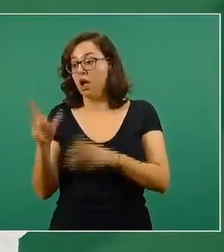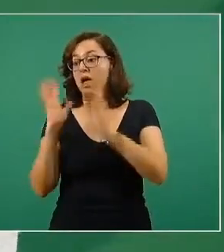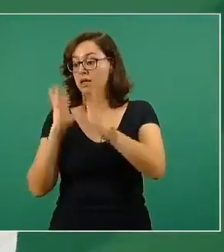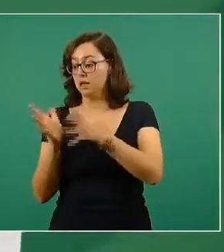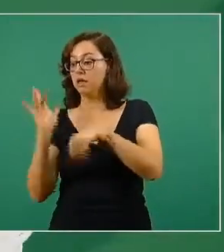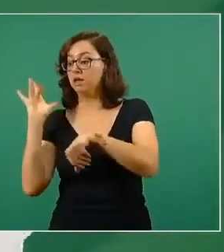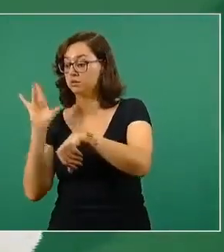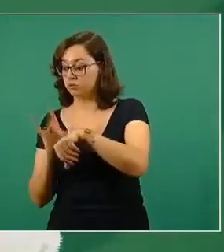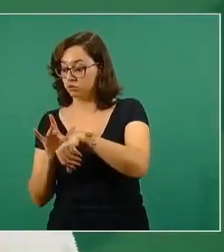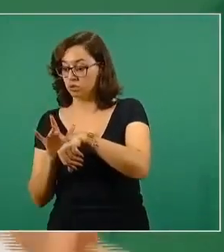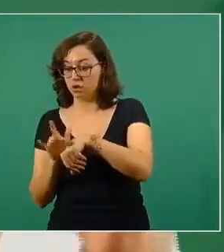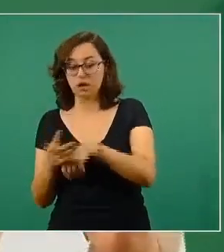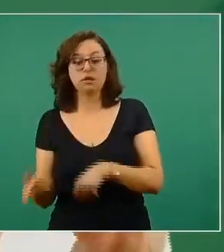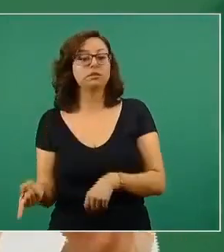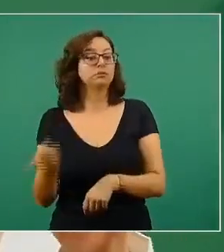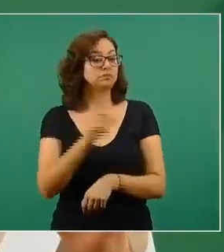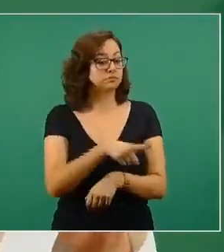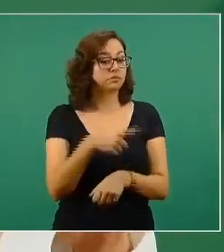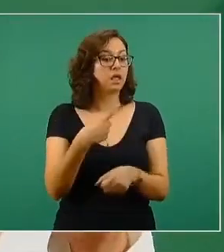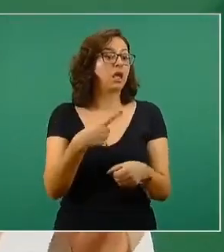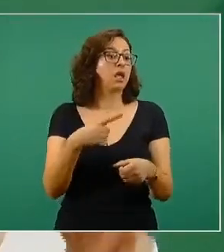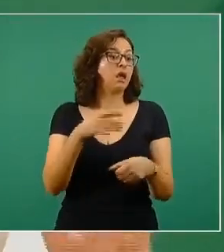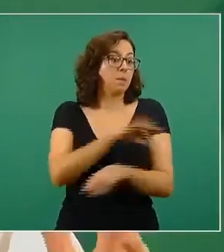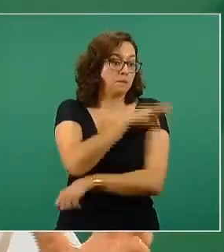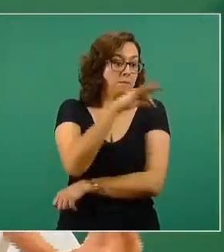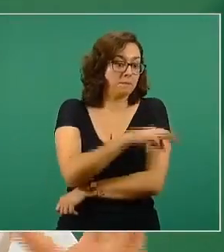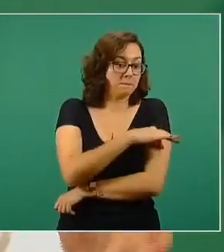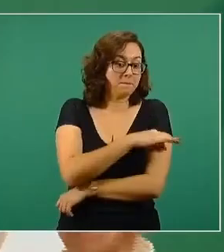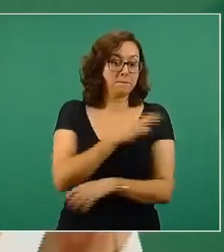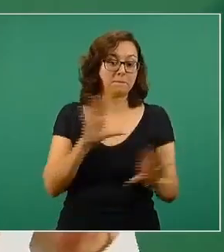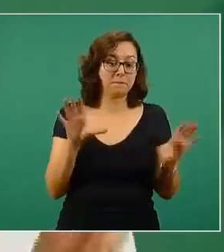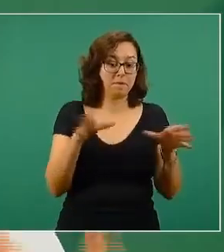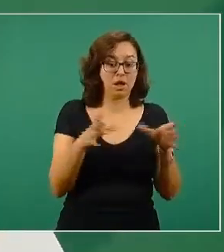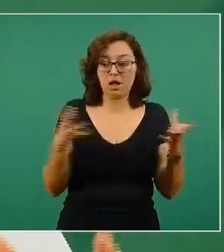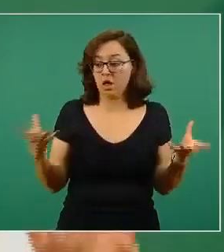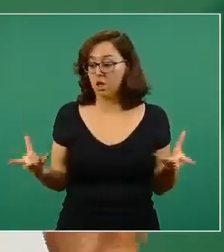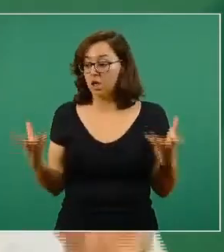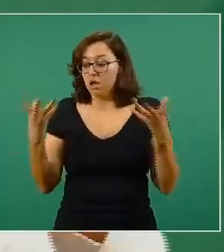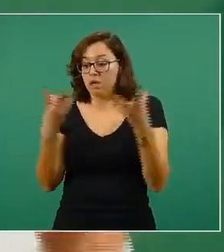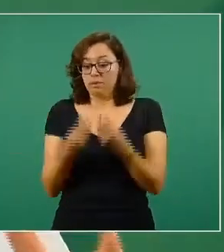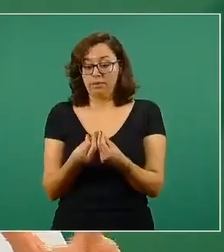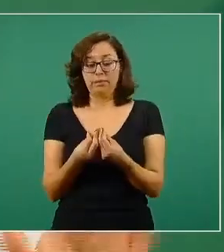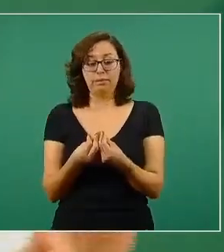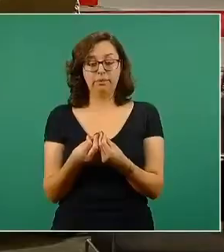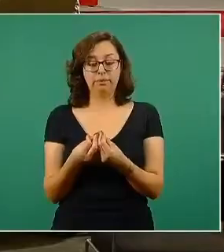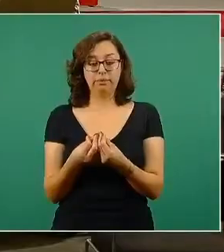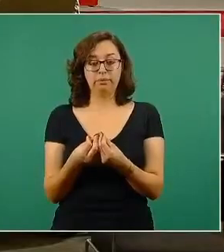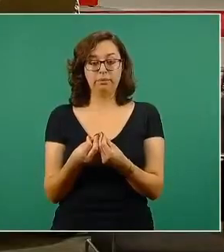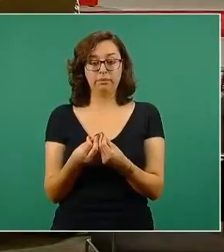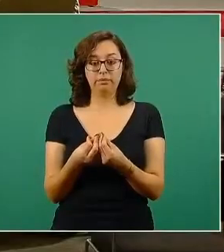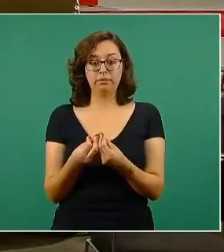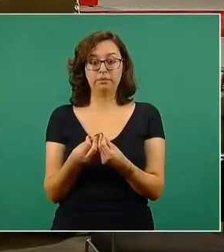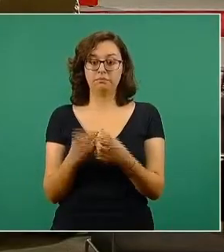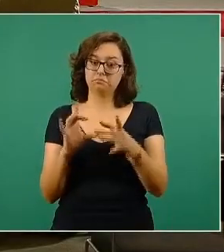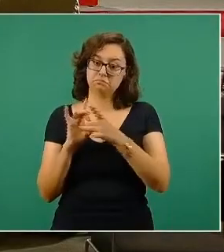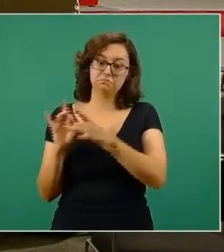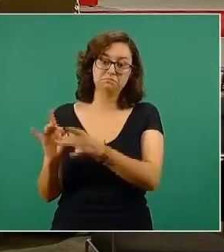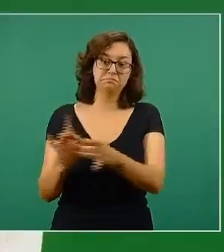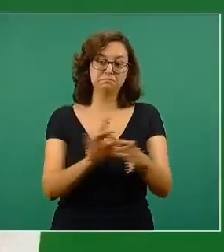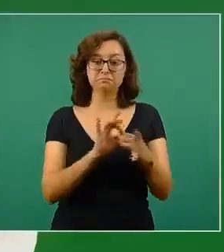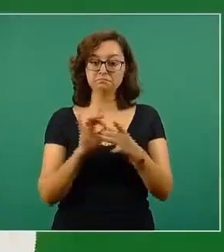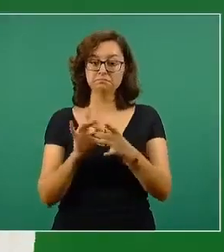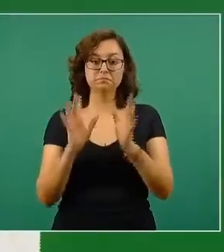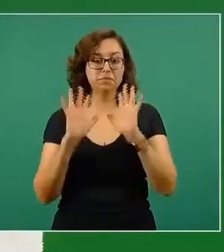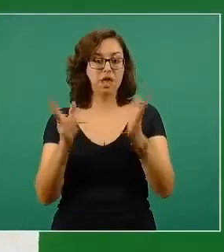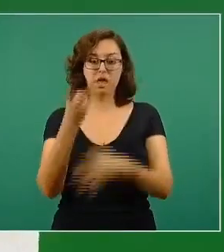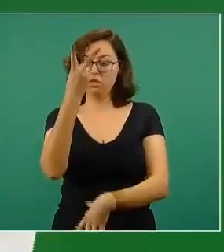población inmune por enfermedad y el segundo conjunto, inmunes por vacuna, se traslapan. Y